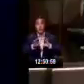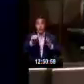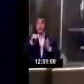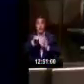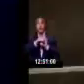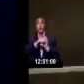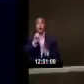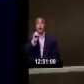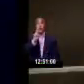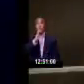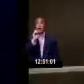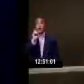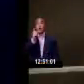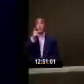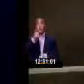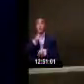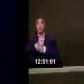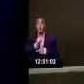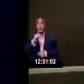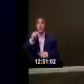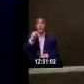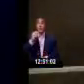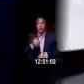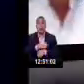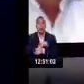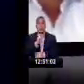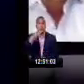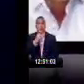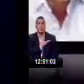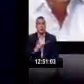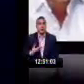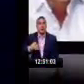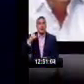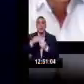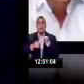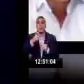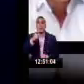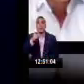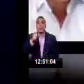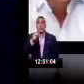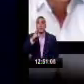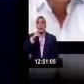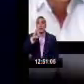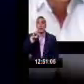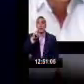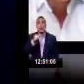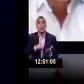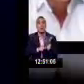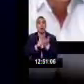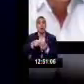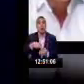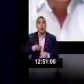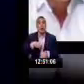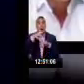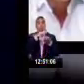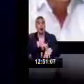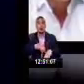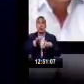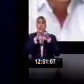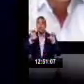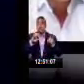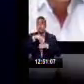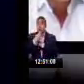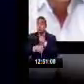Otto Sonnenholzner fue designado en la segunda magistratura. Finalmente, Javier Lazo Guerrero, ministro de Agricultura, empresario